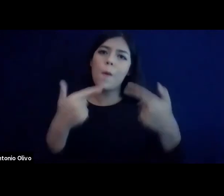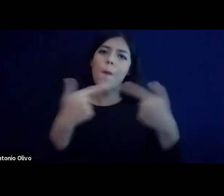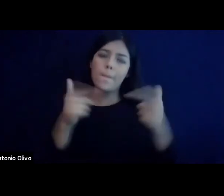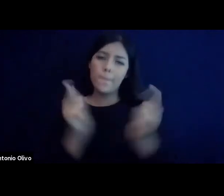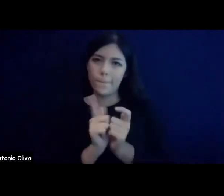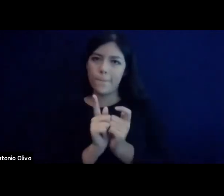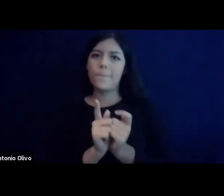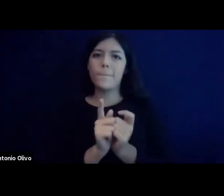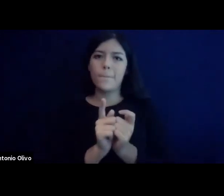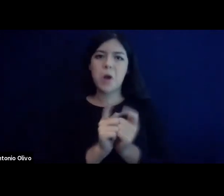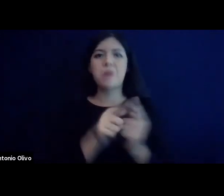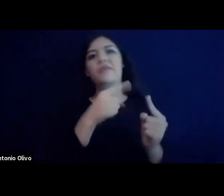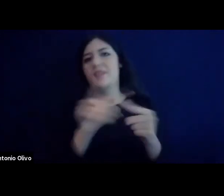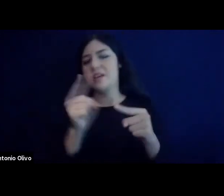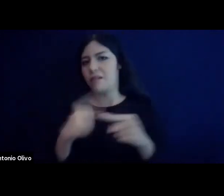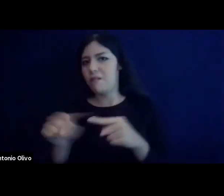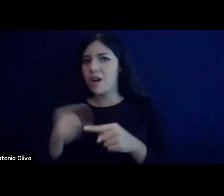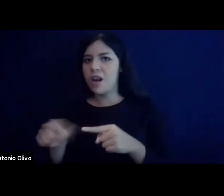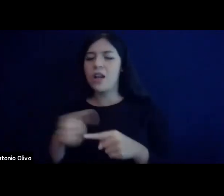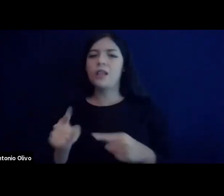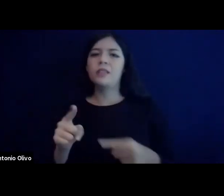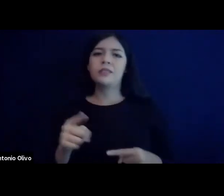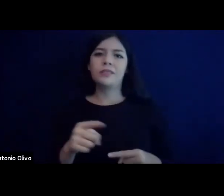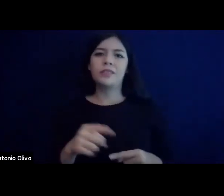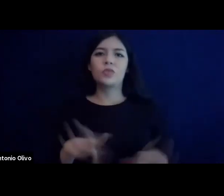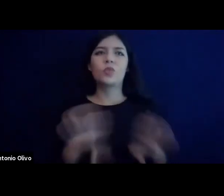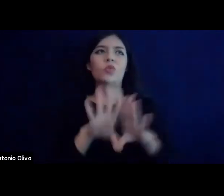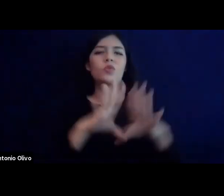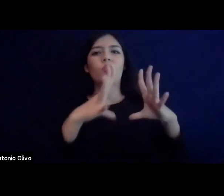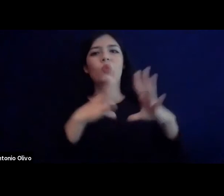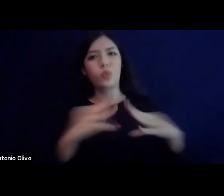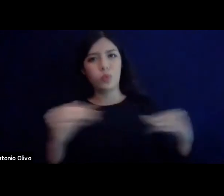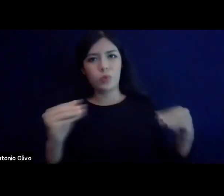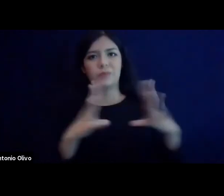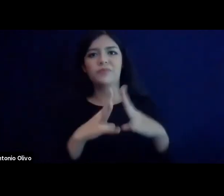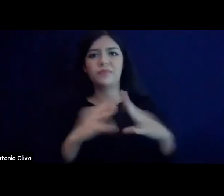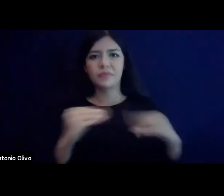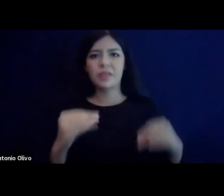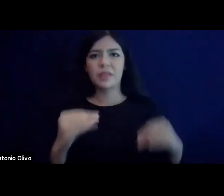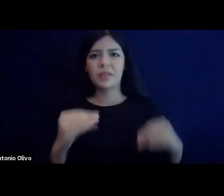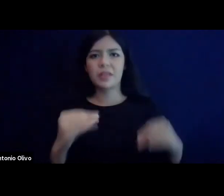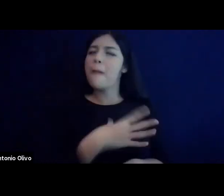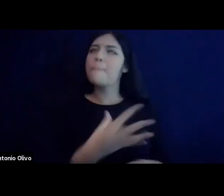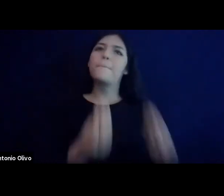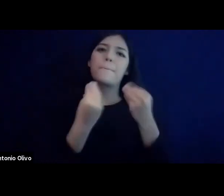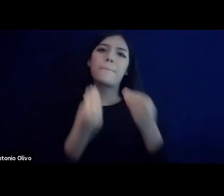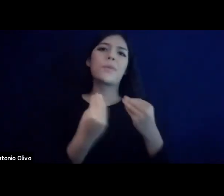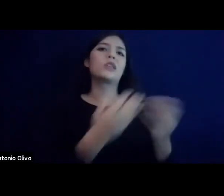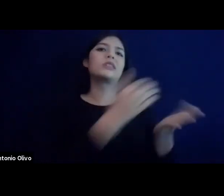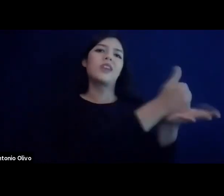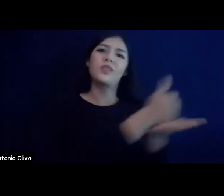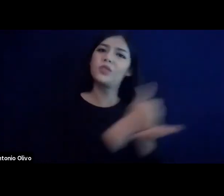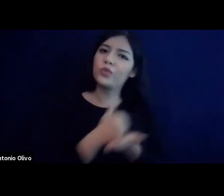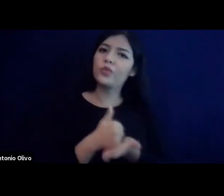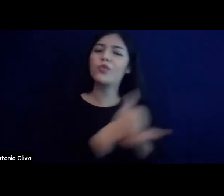mis necesidades y como dice Tere, estoy muy de acuerdo con ella, hay mucha calidad humana, mucho